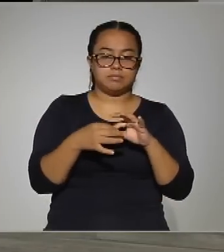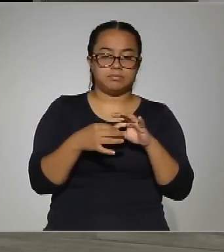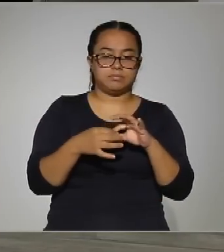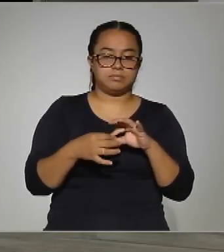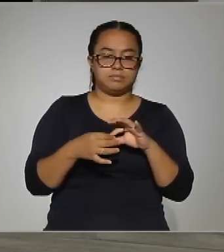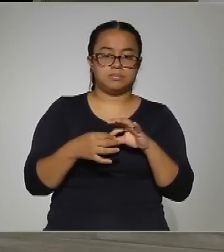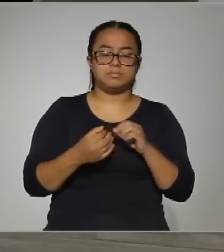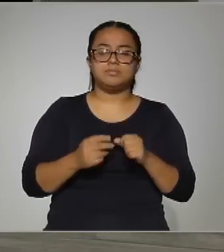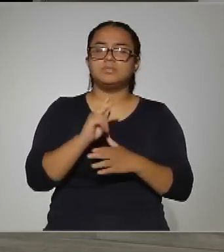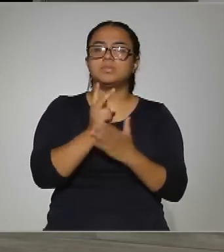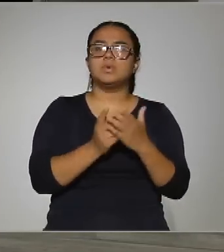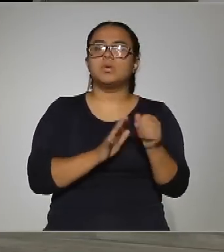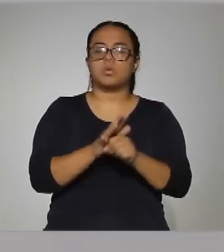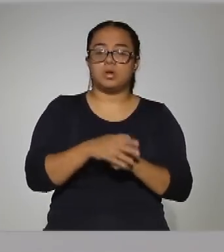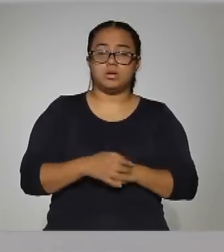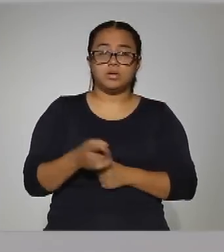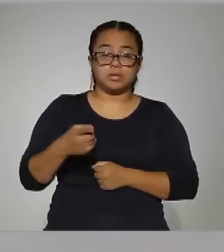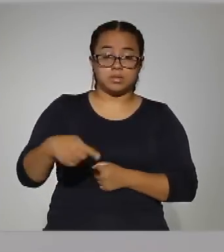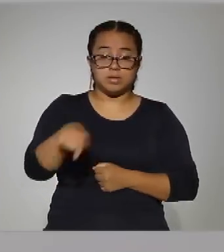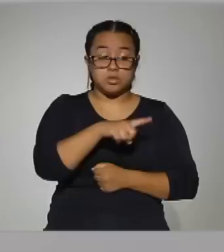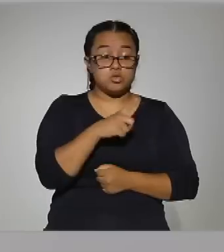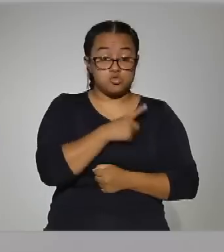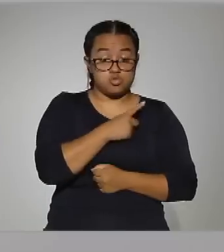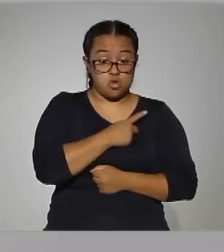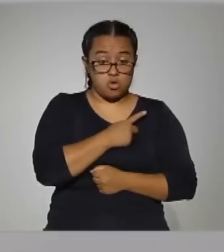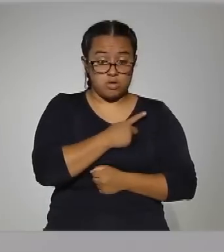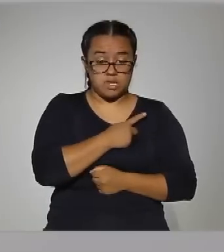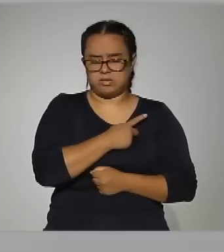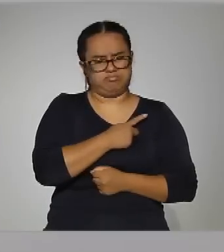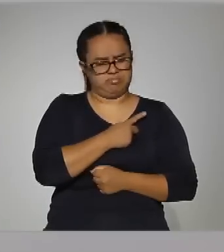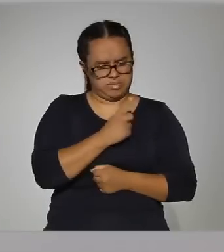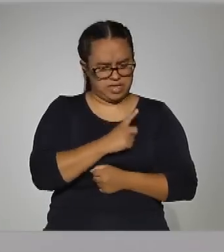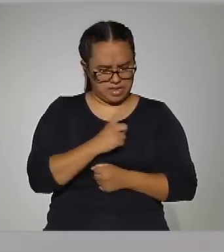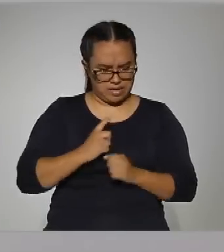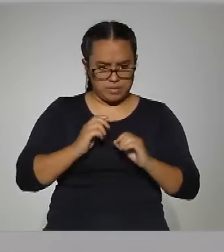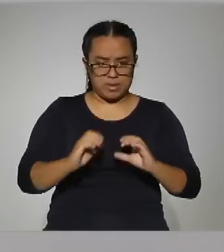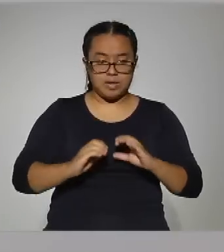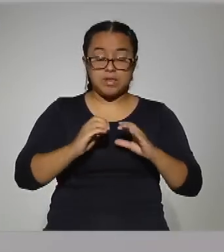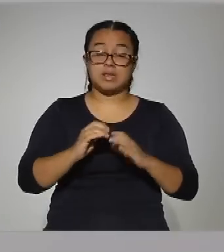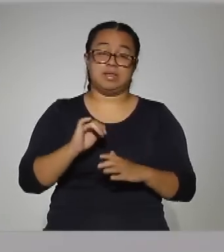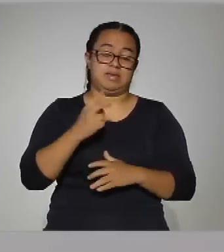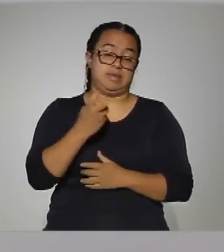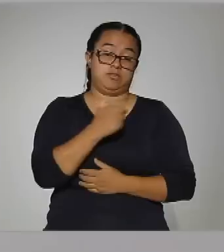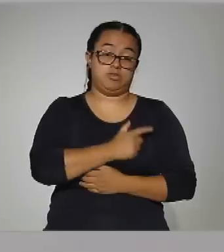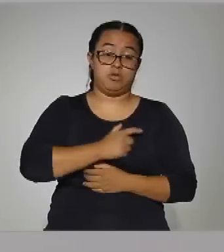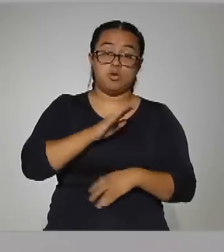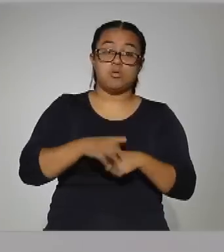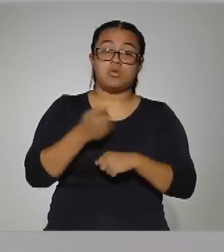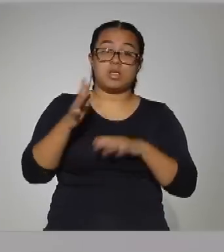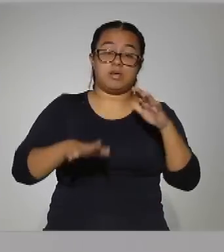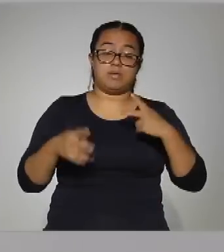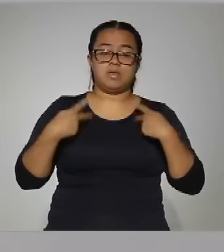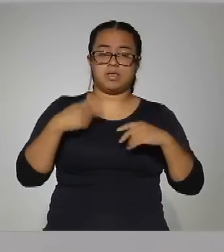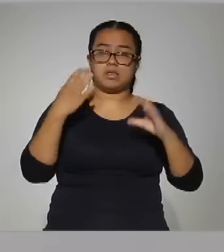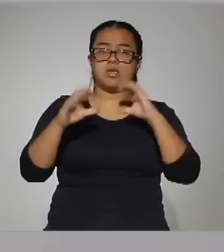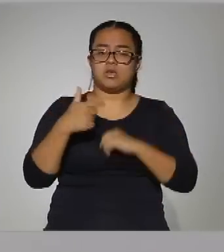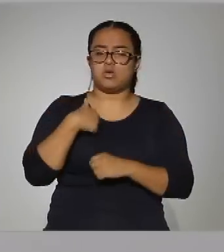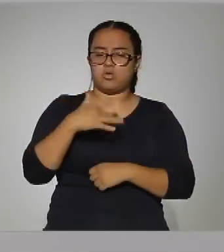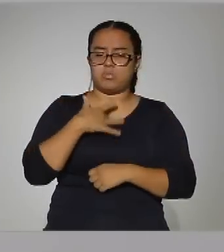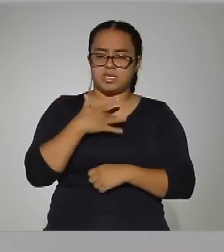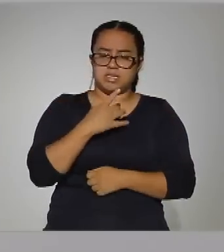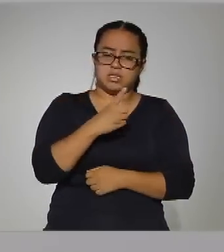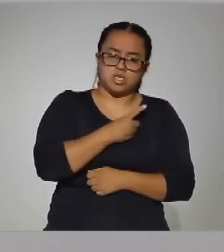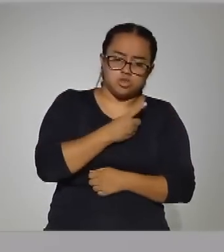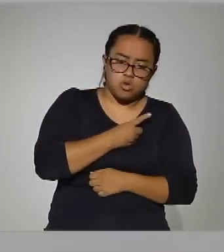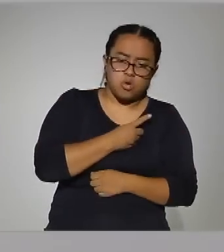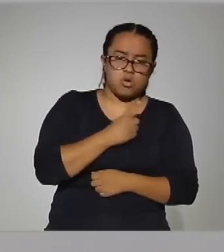programa. Es no estar en soledad. Y me encanta porque en muchas ocasiones ustedes nos han escrito de me siento solo, me siento